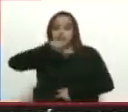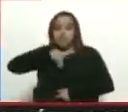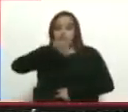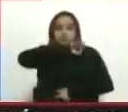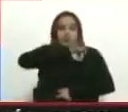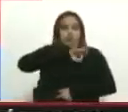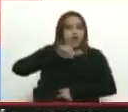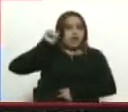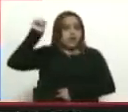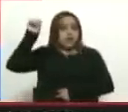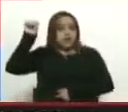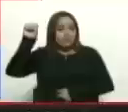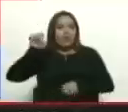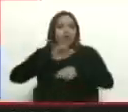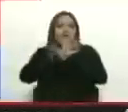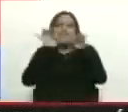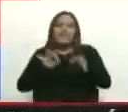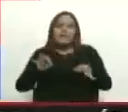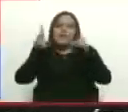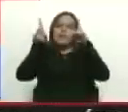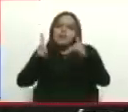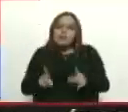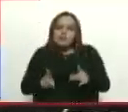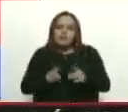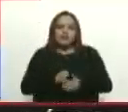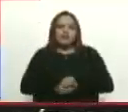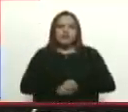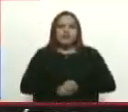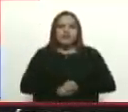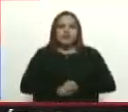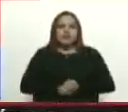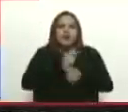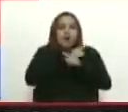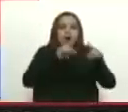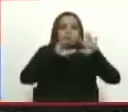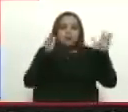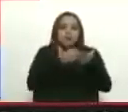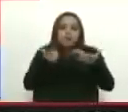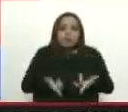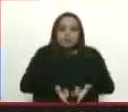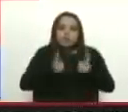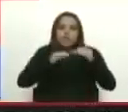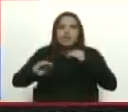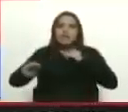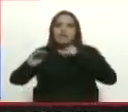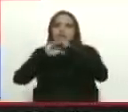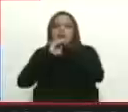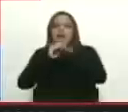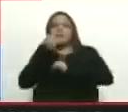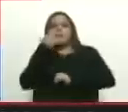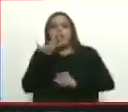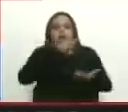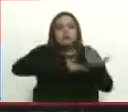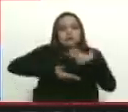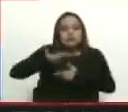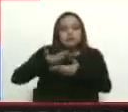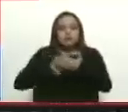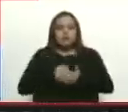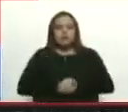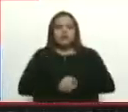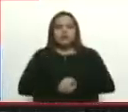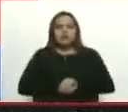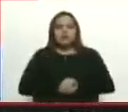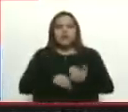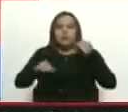socialismo, como la alternativa para otro mundo posible de igualdad, de bienestar, igualdad